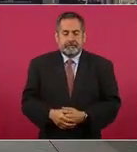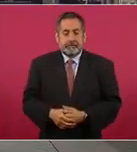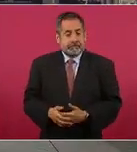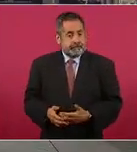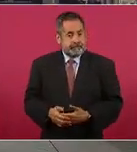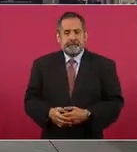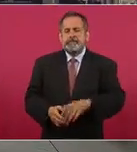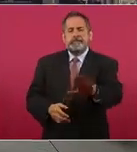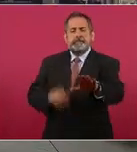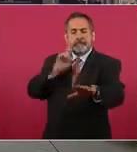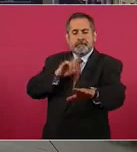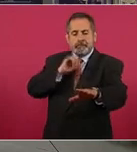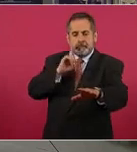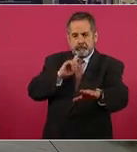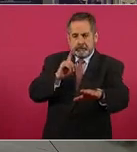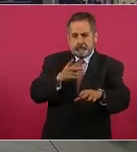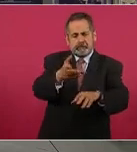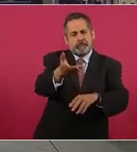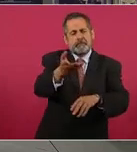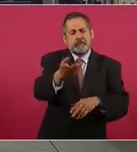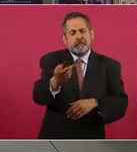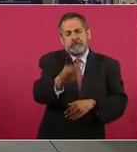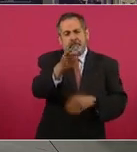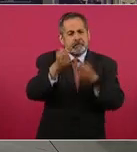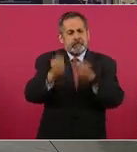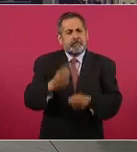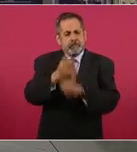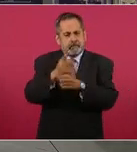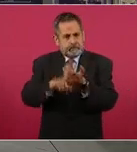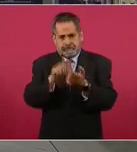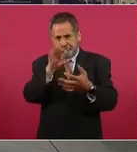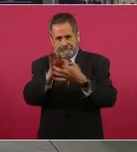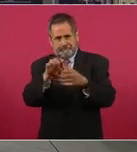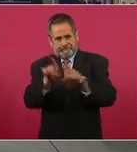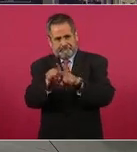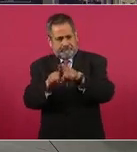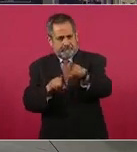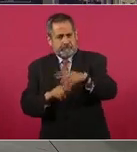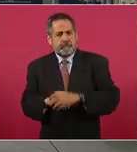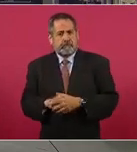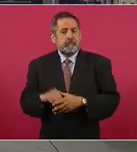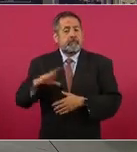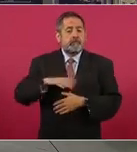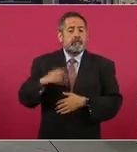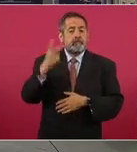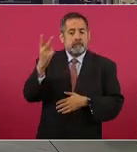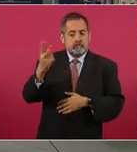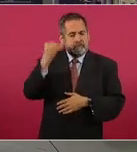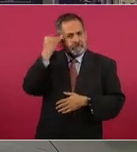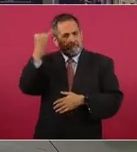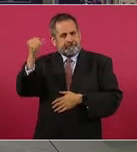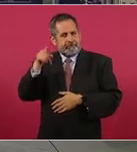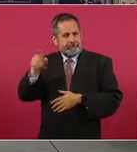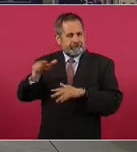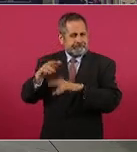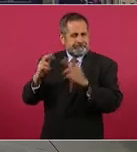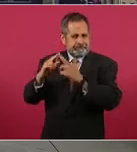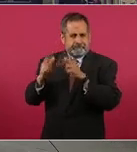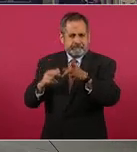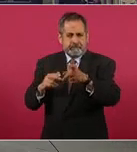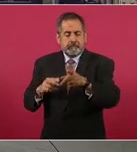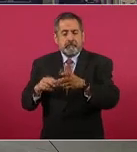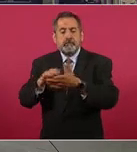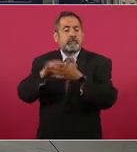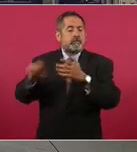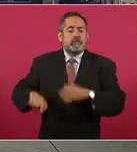Más preguntar en el tema de lo que tiene que ver con la seguridad. En la parte de los religiosos hay dos planteamientos. Por un lado, por ejemplo, en el